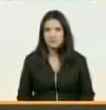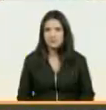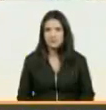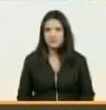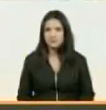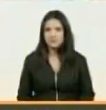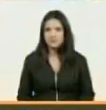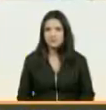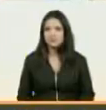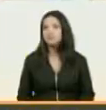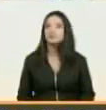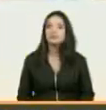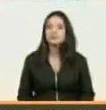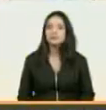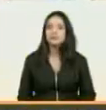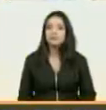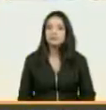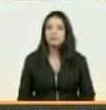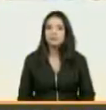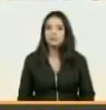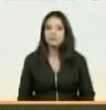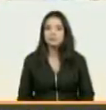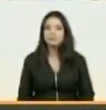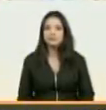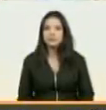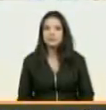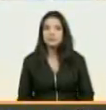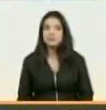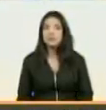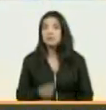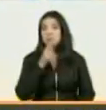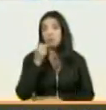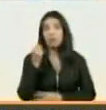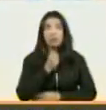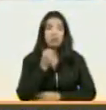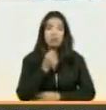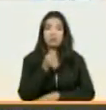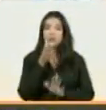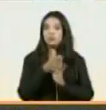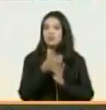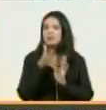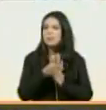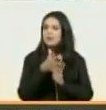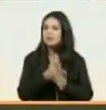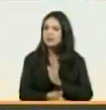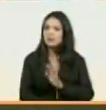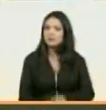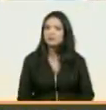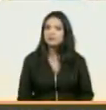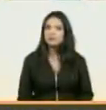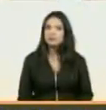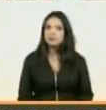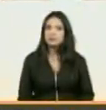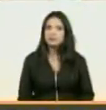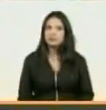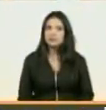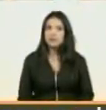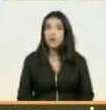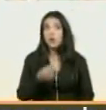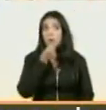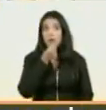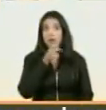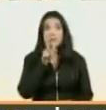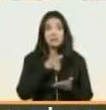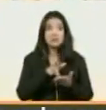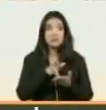Los cómplices, los que hacen caso omiso a lo que está pasando para encubrirlo. Los periodistas cubrimos lo que está ocurriendo. No tenemos